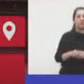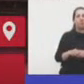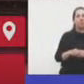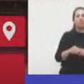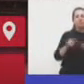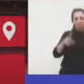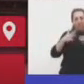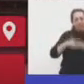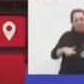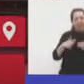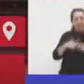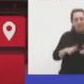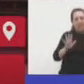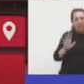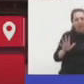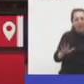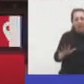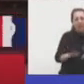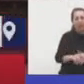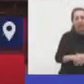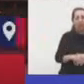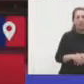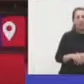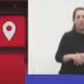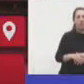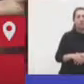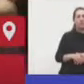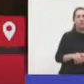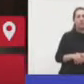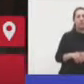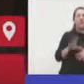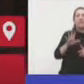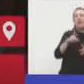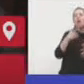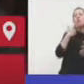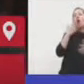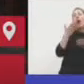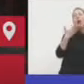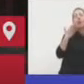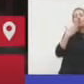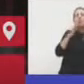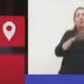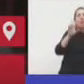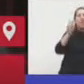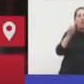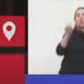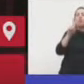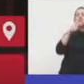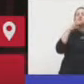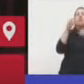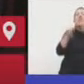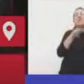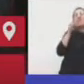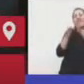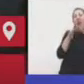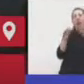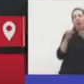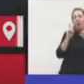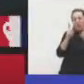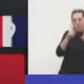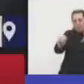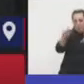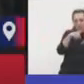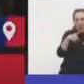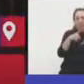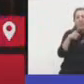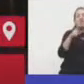deja trascender, es que lo único que él regularía son aquellas opiniones críticas con el gobierno que él integra. Entonces, bueno, pero que hay, acá